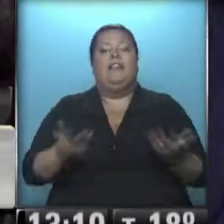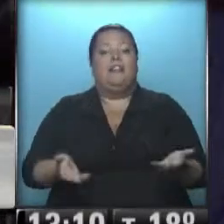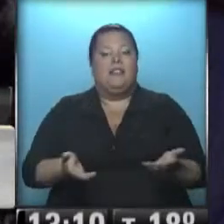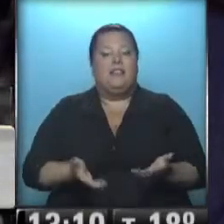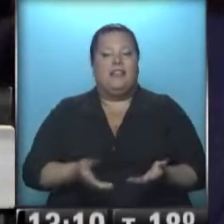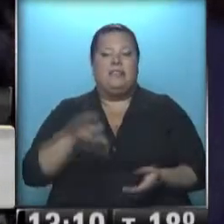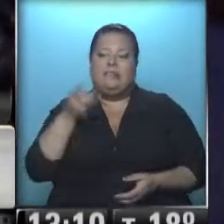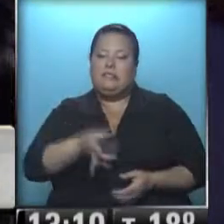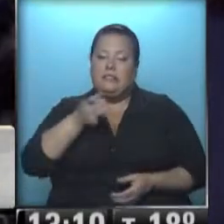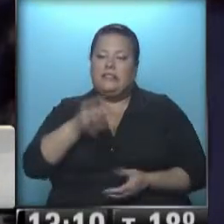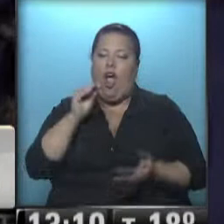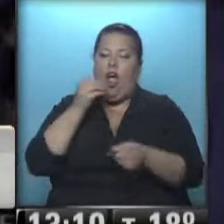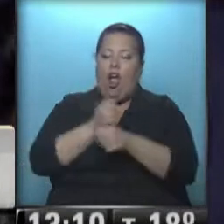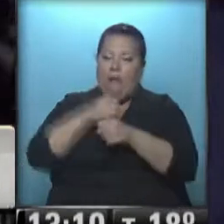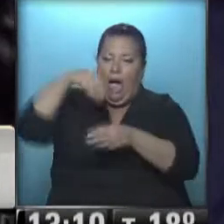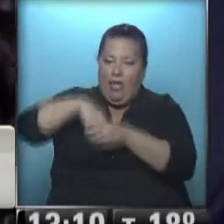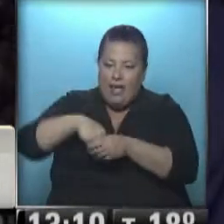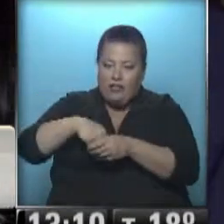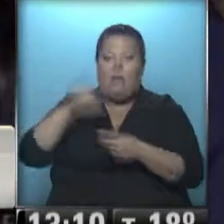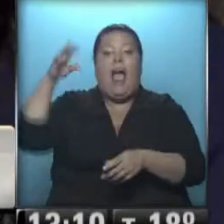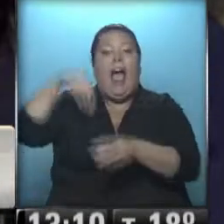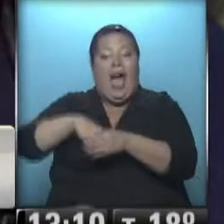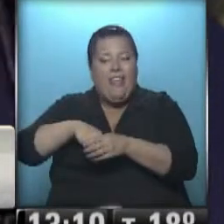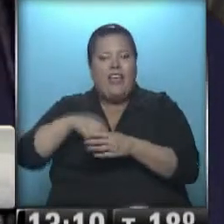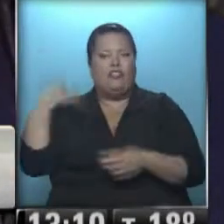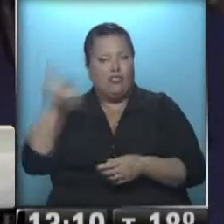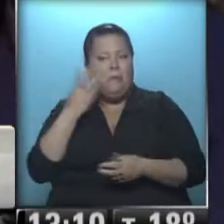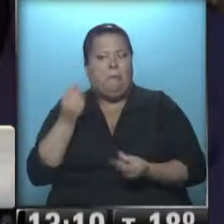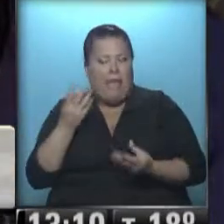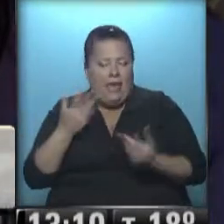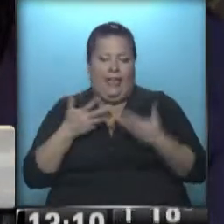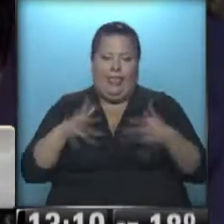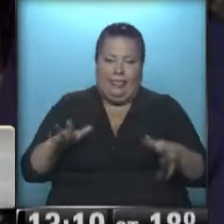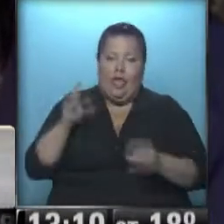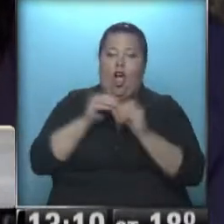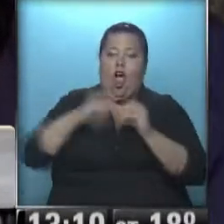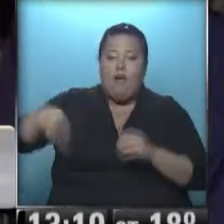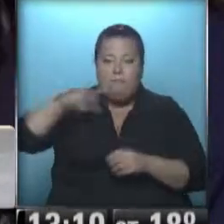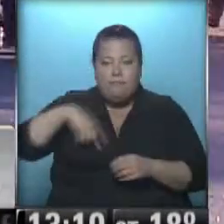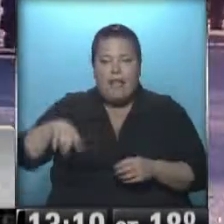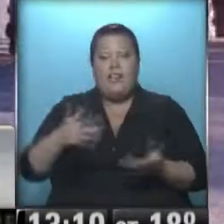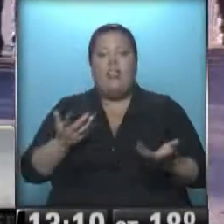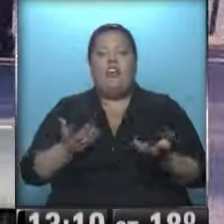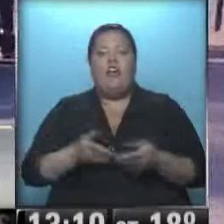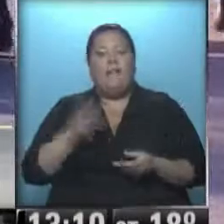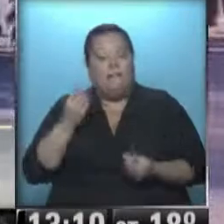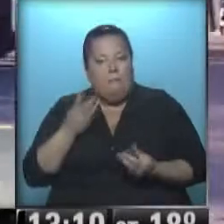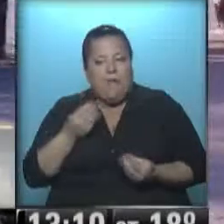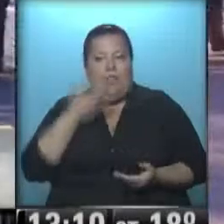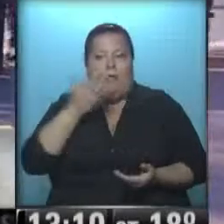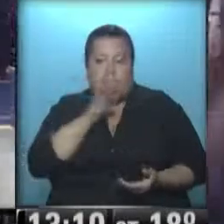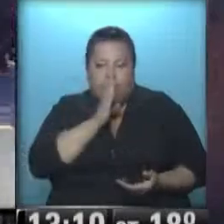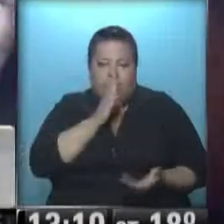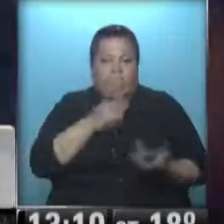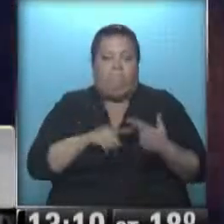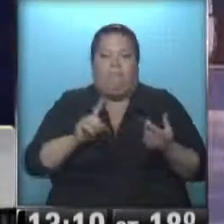y hostiga a los compañeros que están adentro, ¿no? Porque adentro hay mucho miedo, los compañeros tienen miedo de hablar, tienen